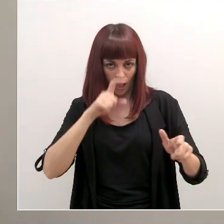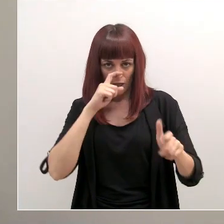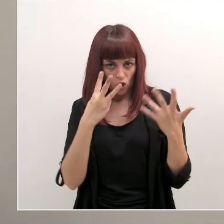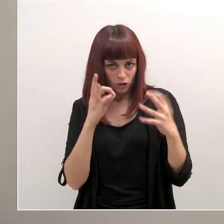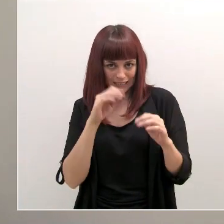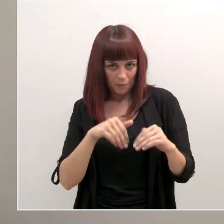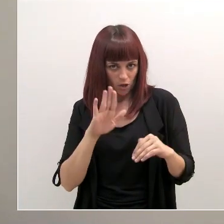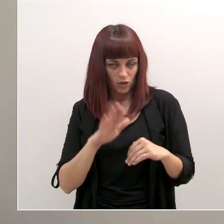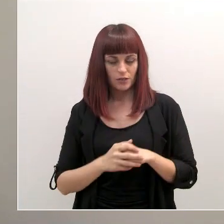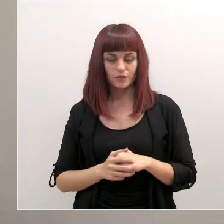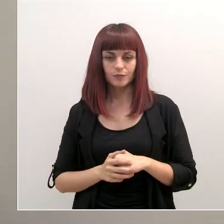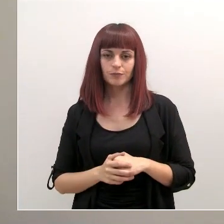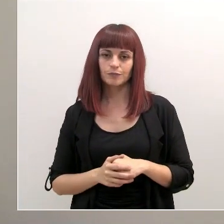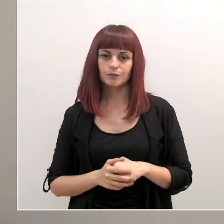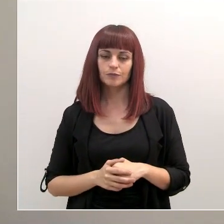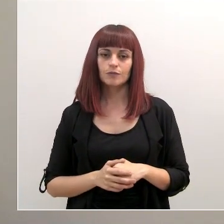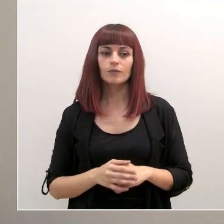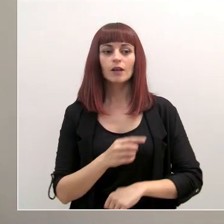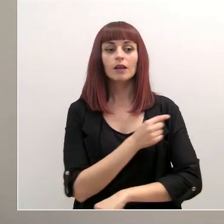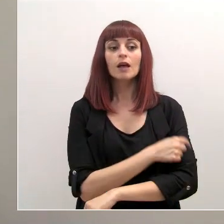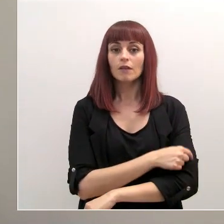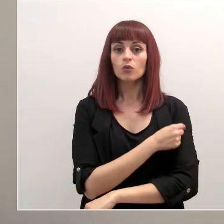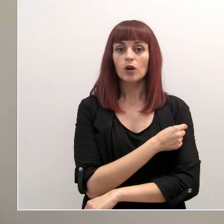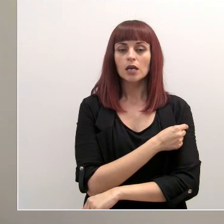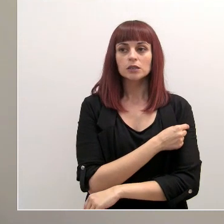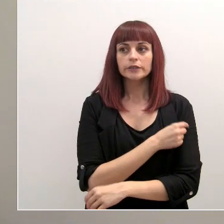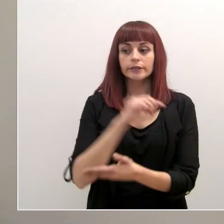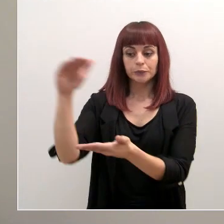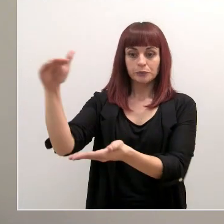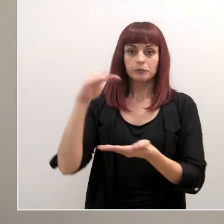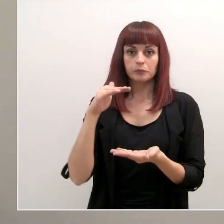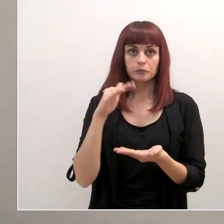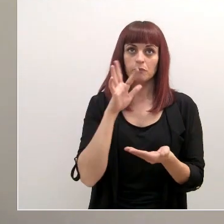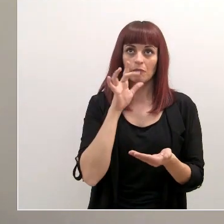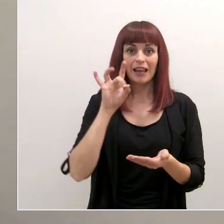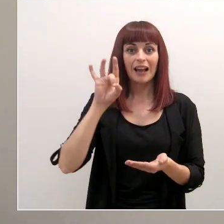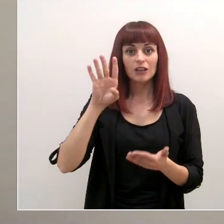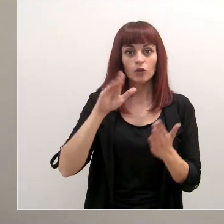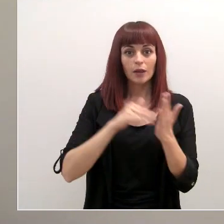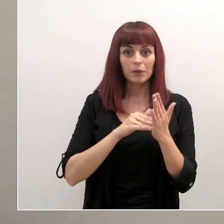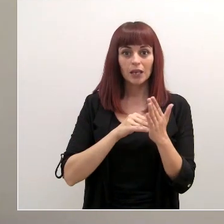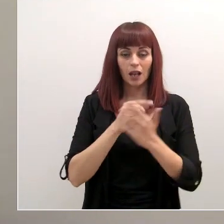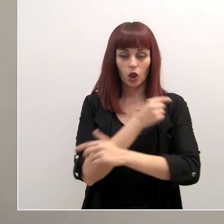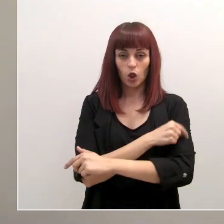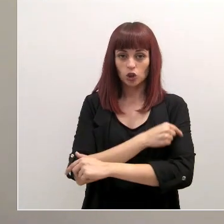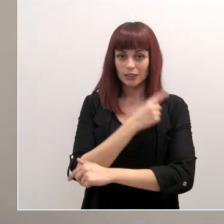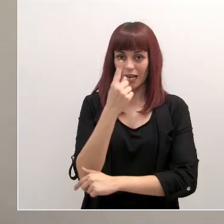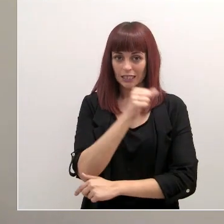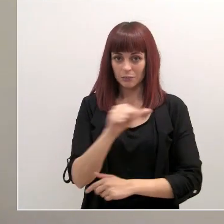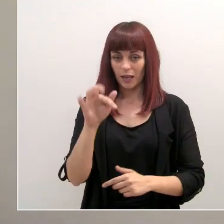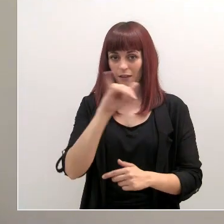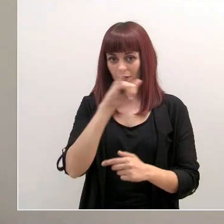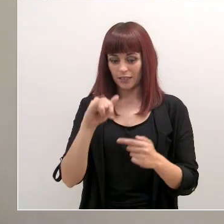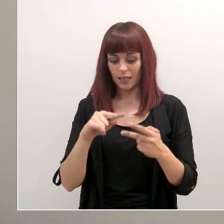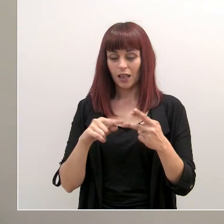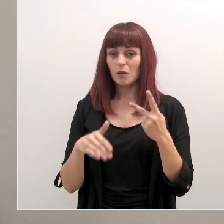efectivamente las vacunas están llegando a un ritmo de ahora mismo 14.000 dosis semanales de vacuna de Pfizer.